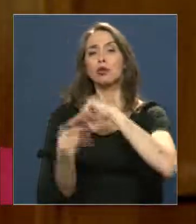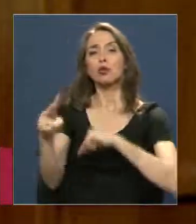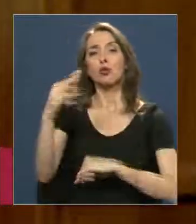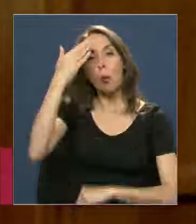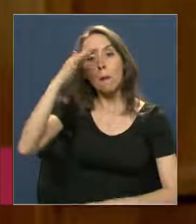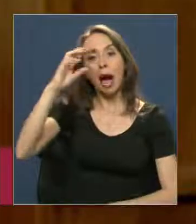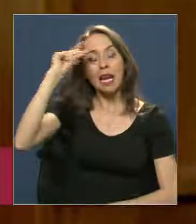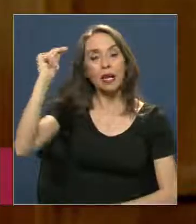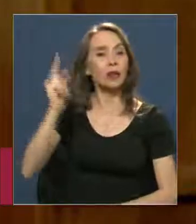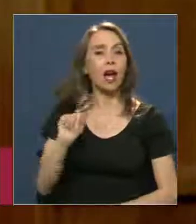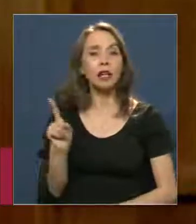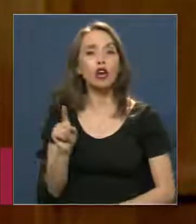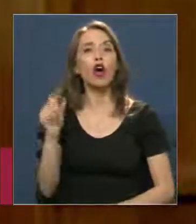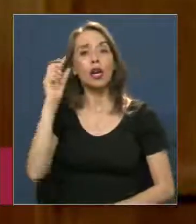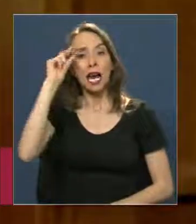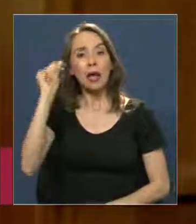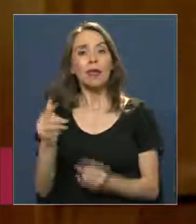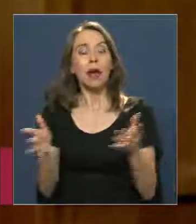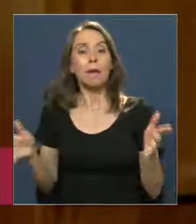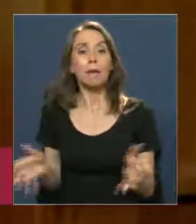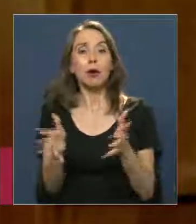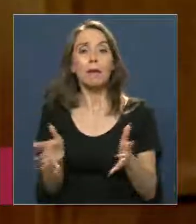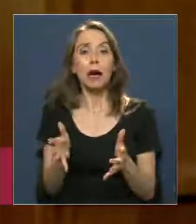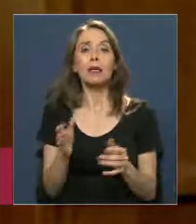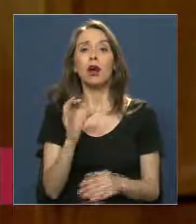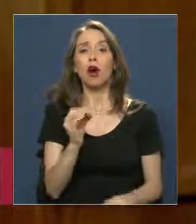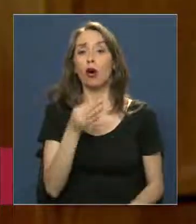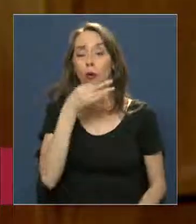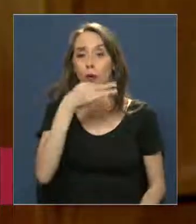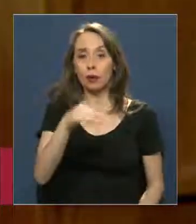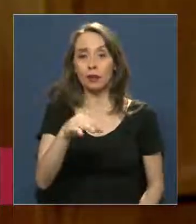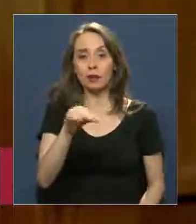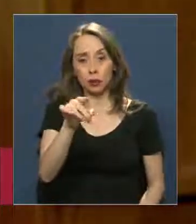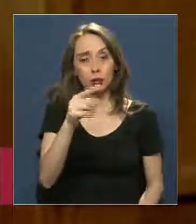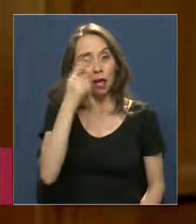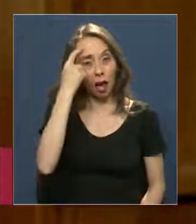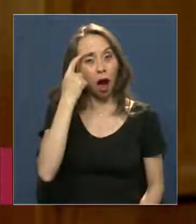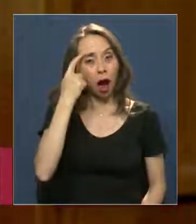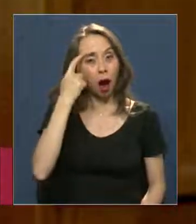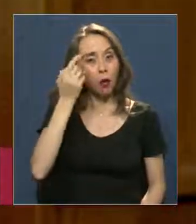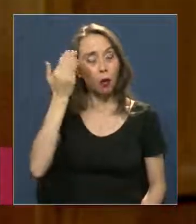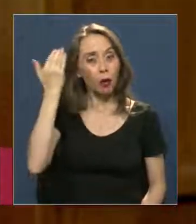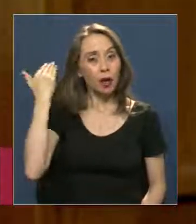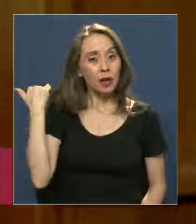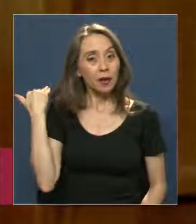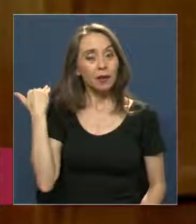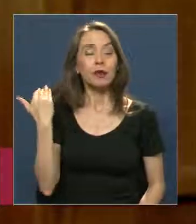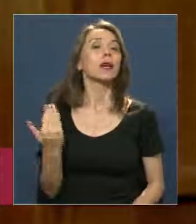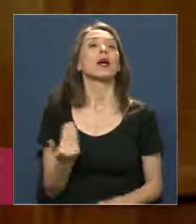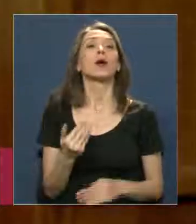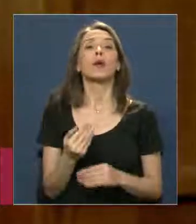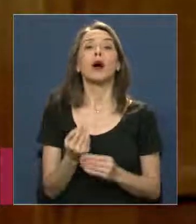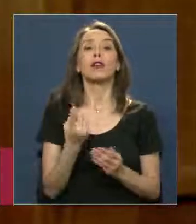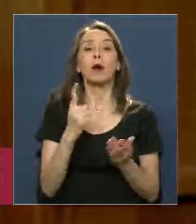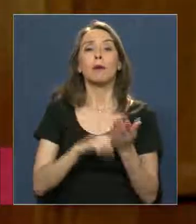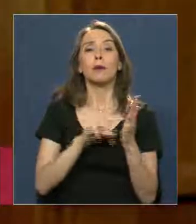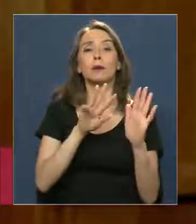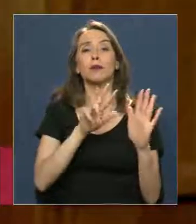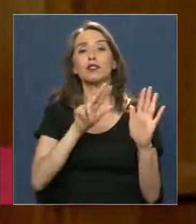es la idea, el promocionarla, el decirla. Acuérdense que cuando fue el plebiscito en la época de